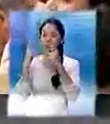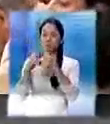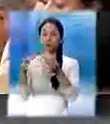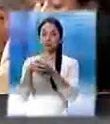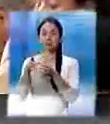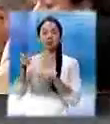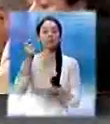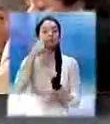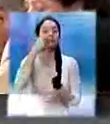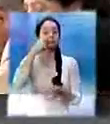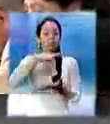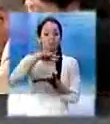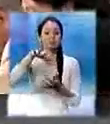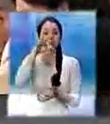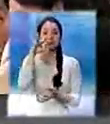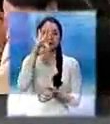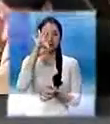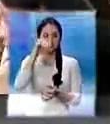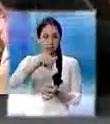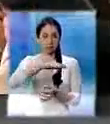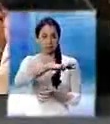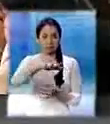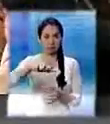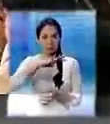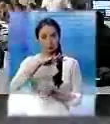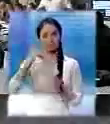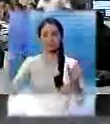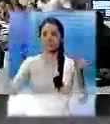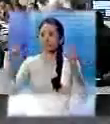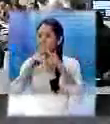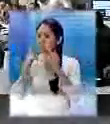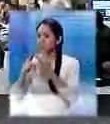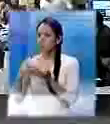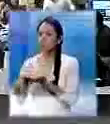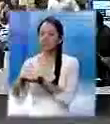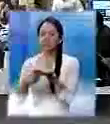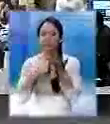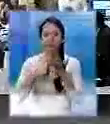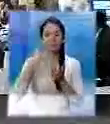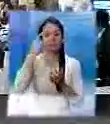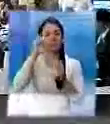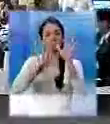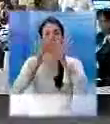en el Paraninfo a partir de las 11 horas. Para terminar, firmar